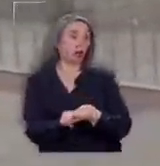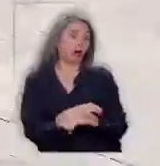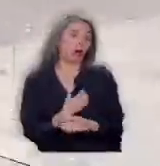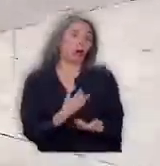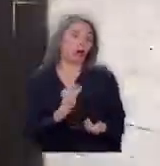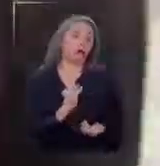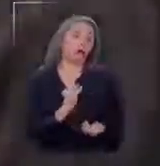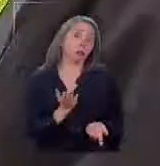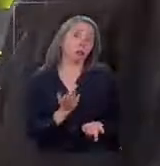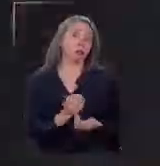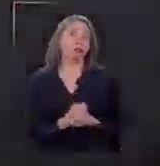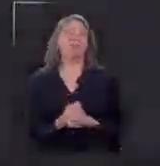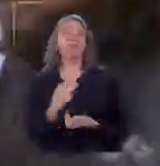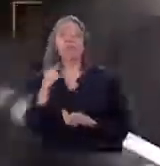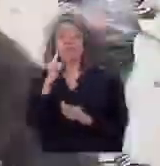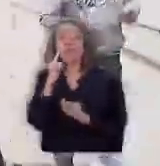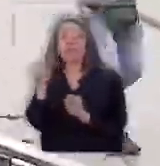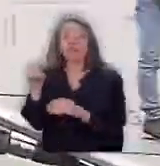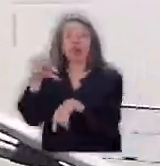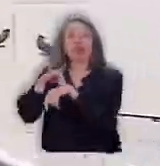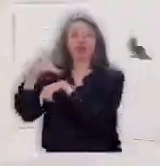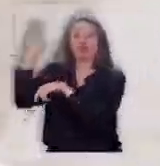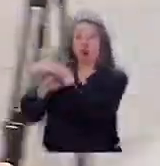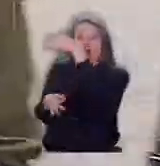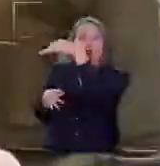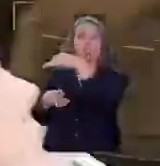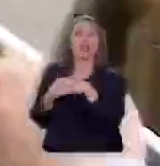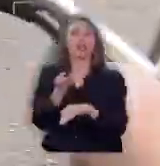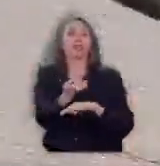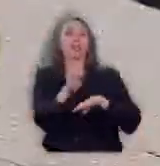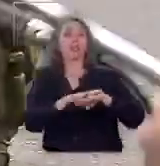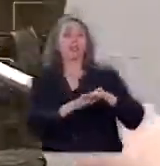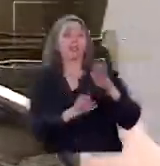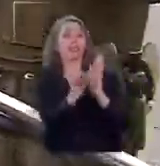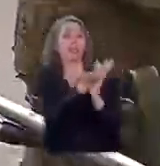sí es que tengo con la orden médica dicen que también tengo ser